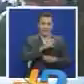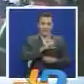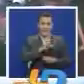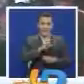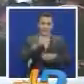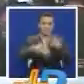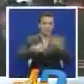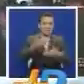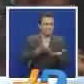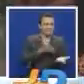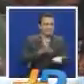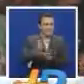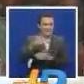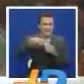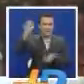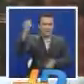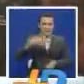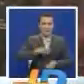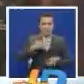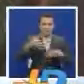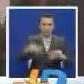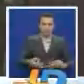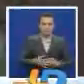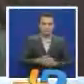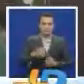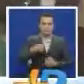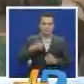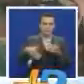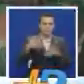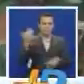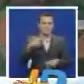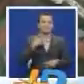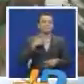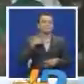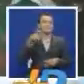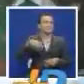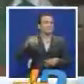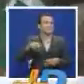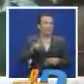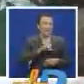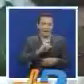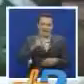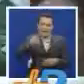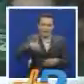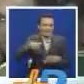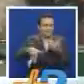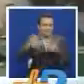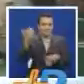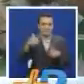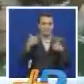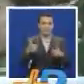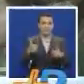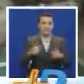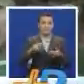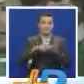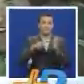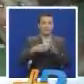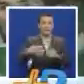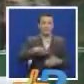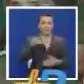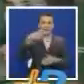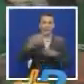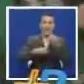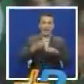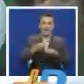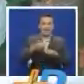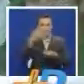ganando y vamos a quedar campeones. Me gustó mucho el partido, ese es el inicio que necesitaba el Cali. El Cali tiene la suerte del campeón, agárrense